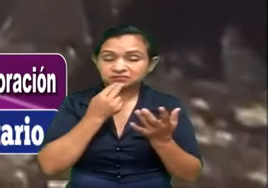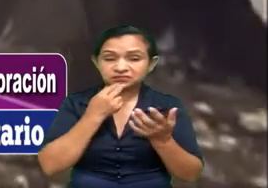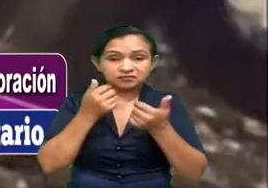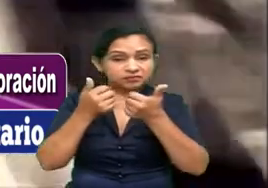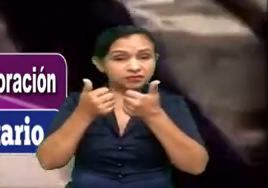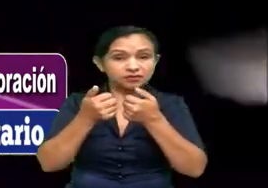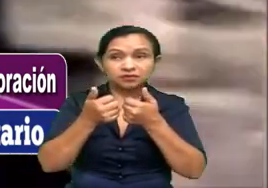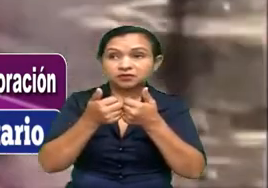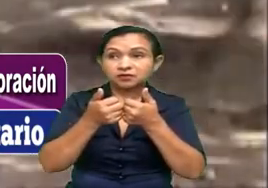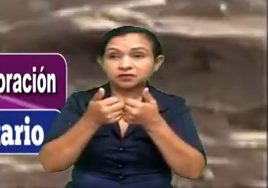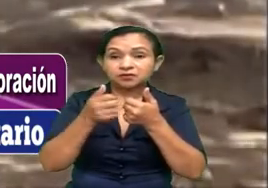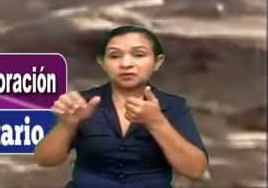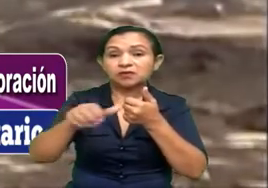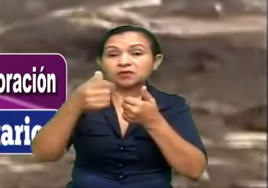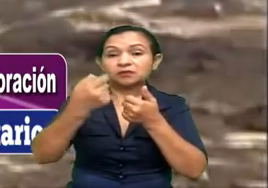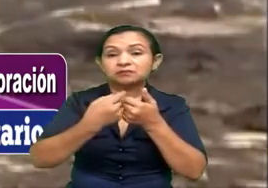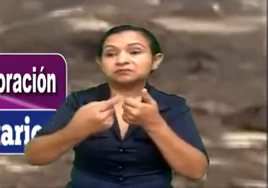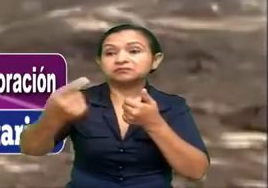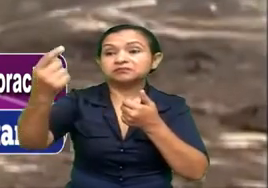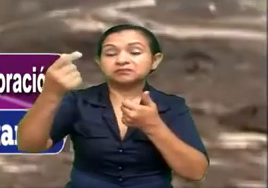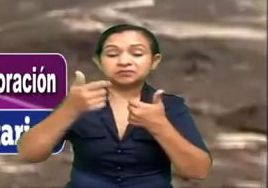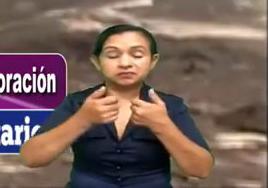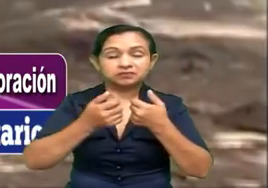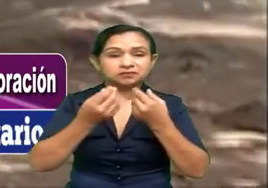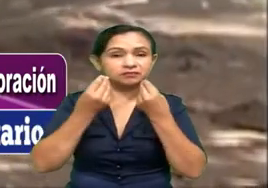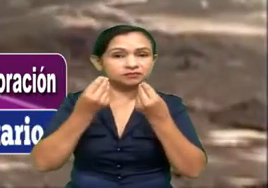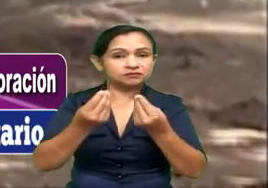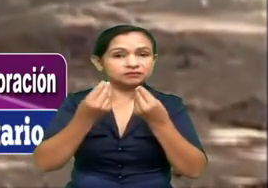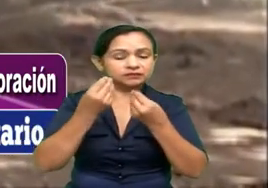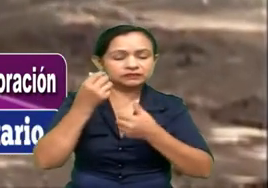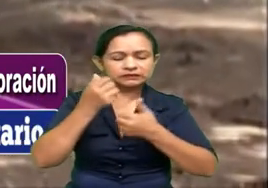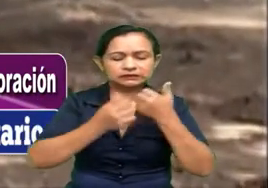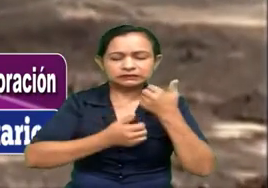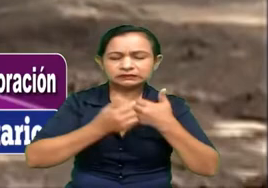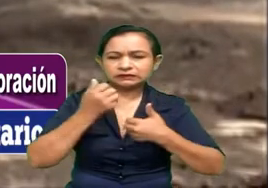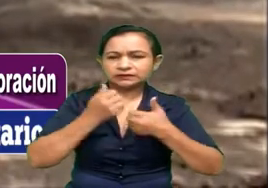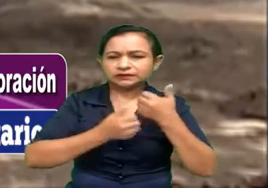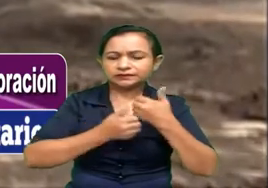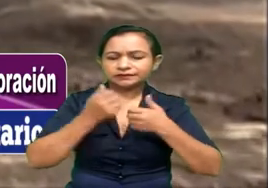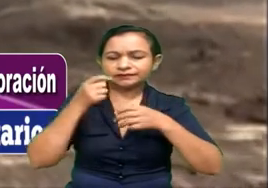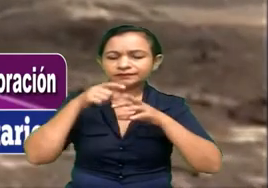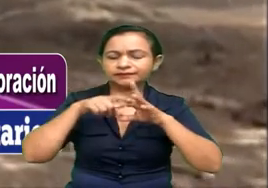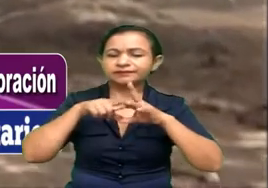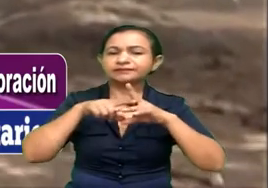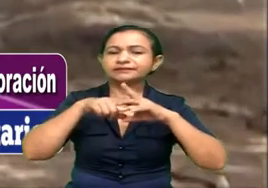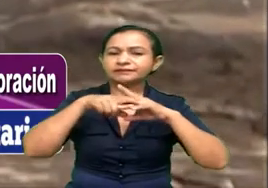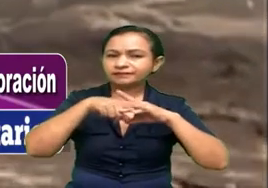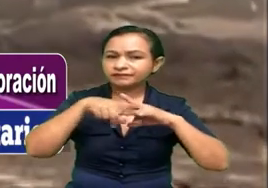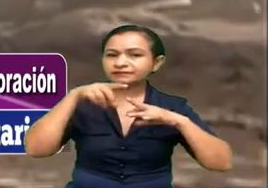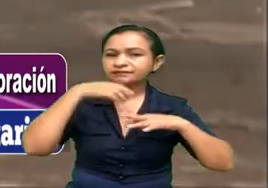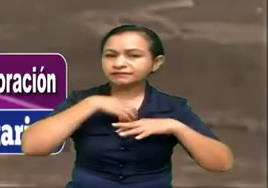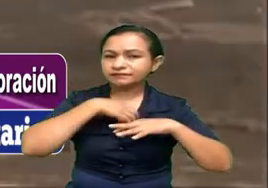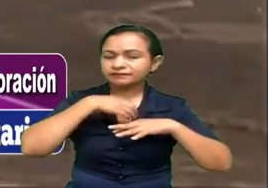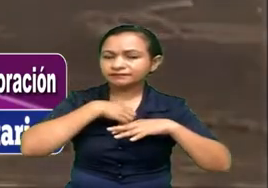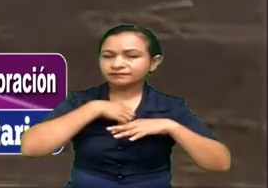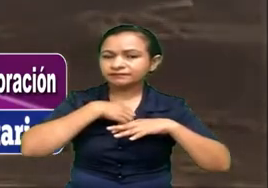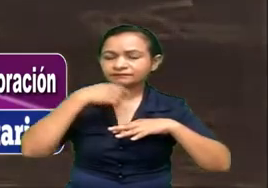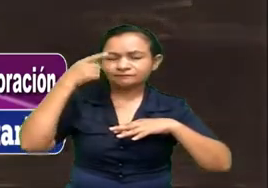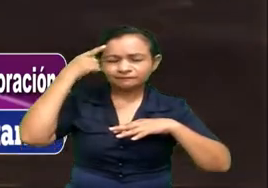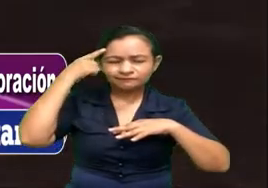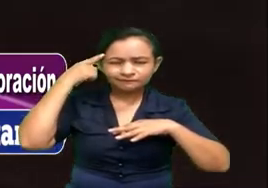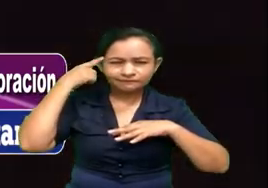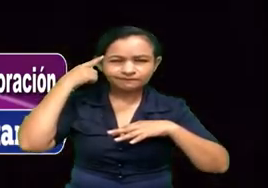la novia lo dejó. O sea, él tenía un montón de problemas psicológicos que lo hacían tener